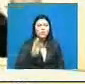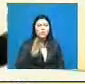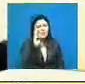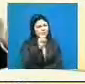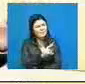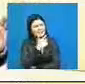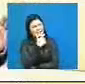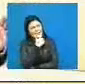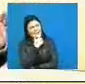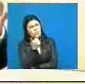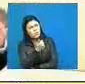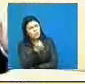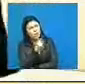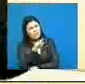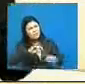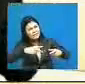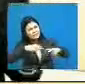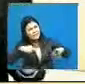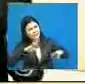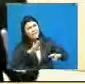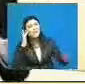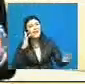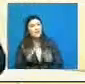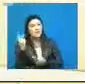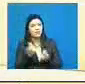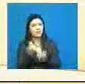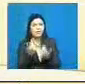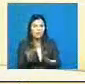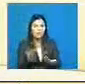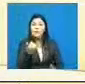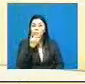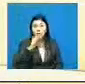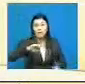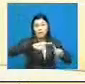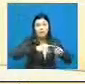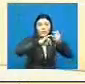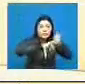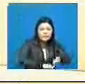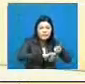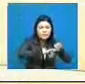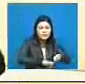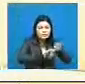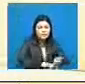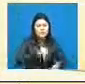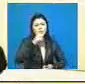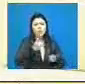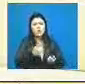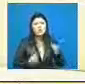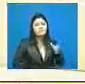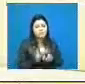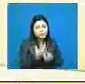las diferentes variables que hacen parte de una economía. Una cosa es la dependencia en materia de la